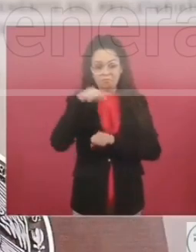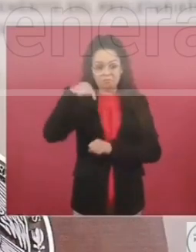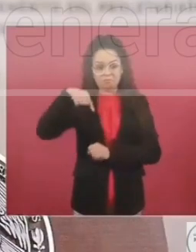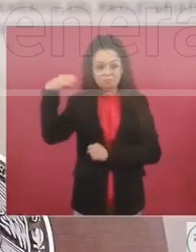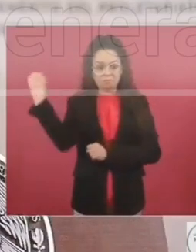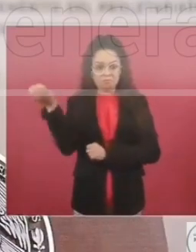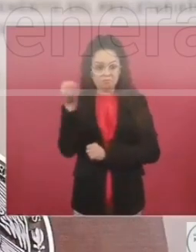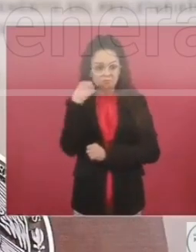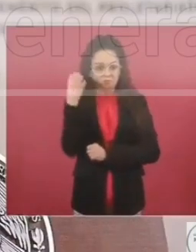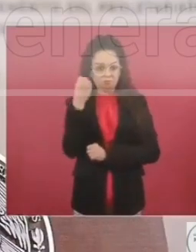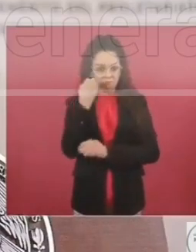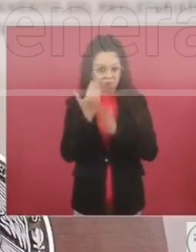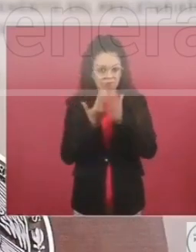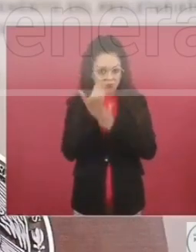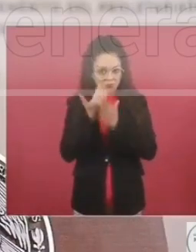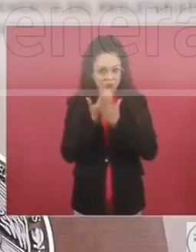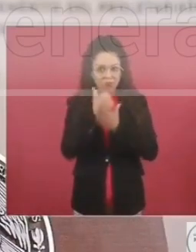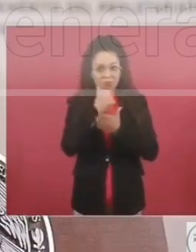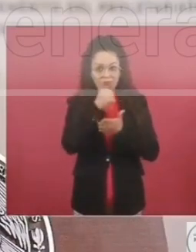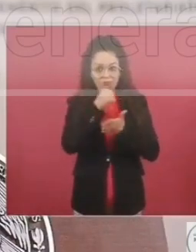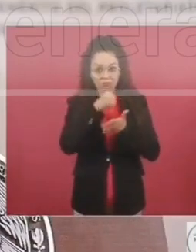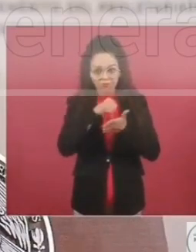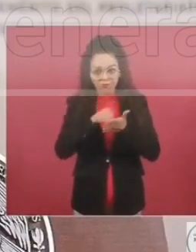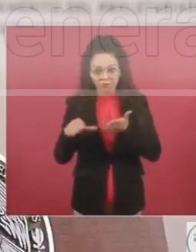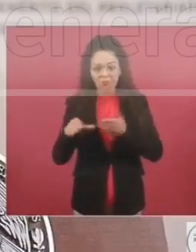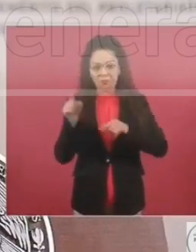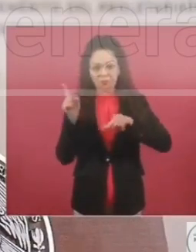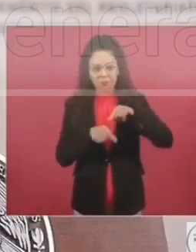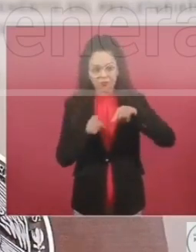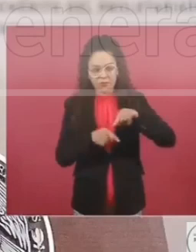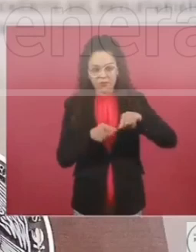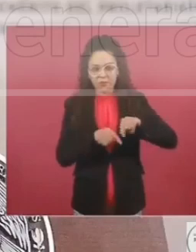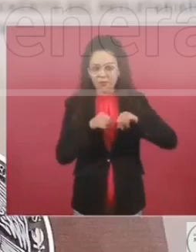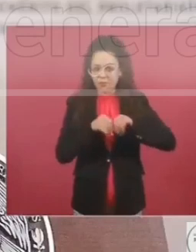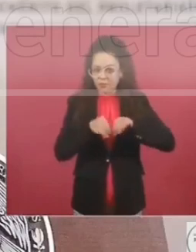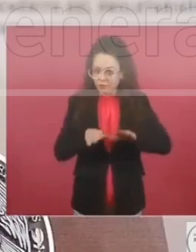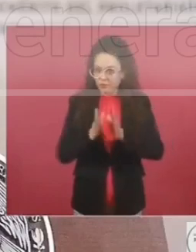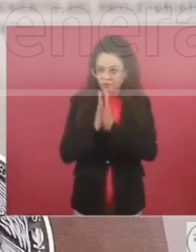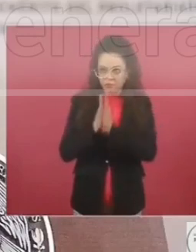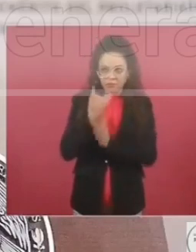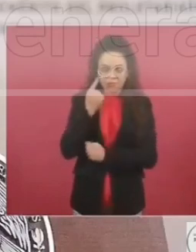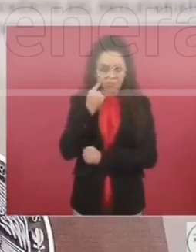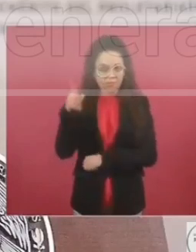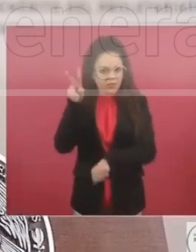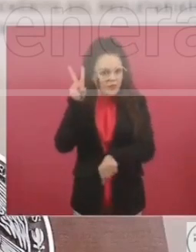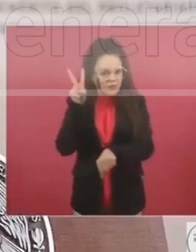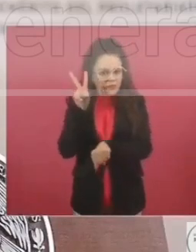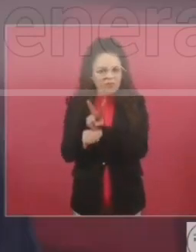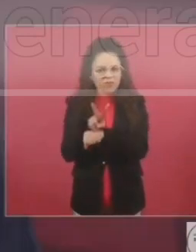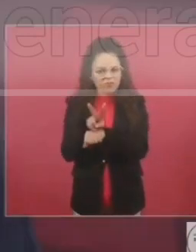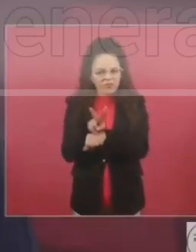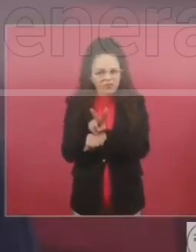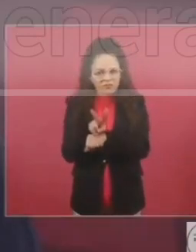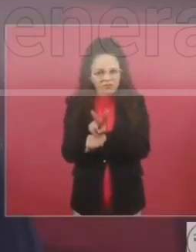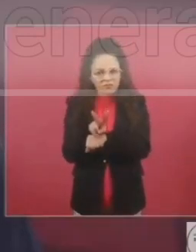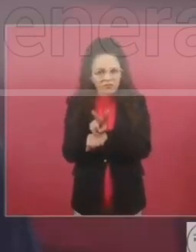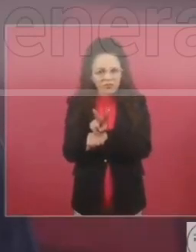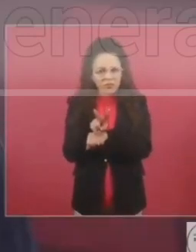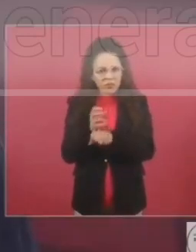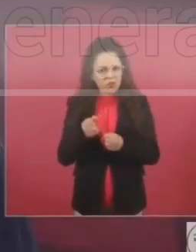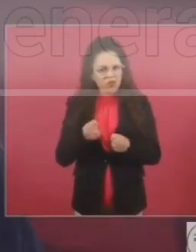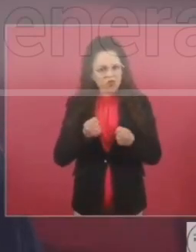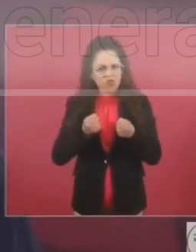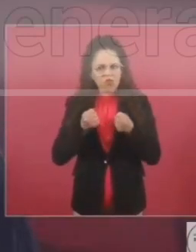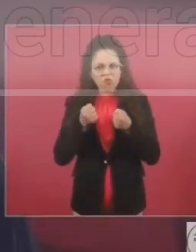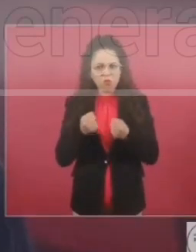la ha censurado, la ha bajado, nos tienen hipervigilados, también eso es claramente contra la